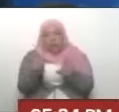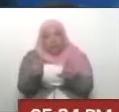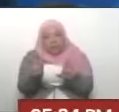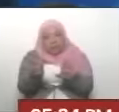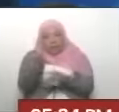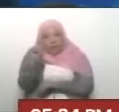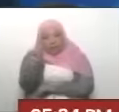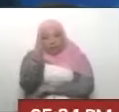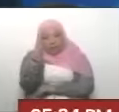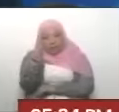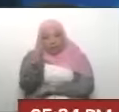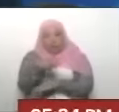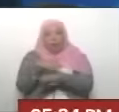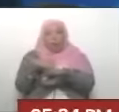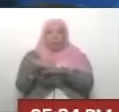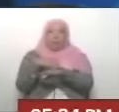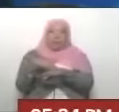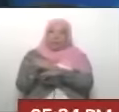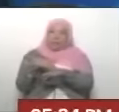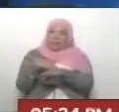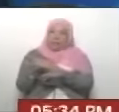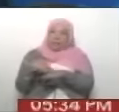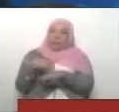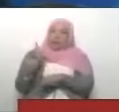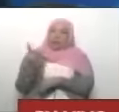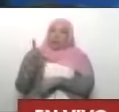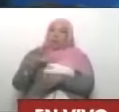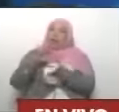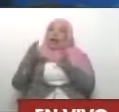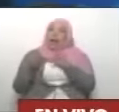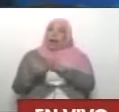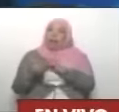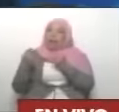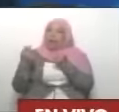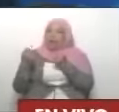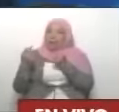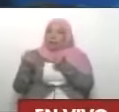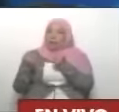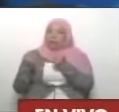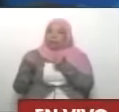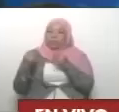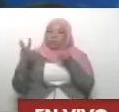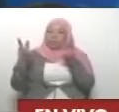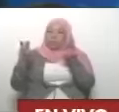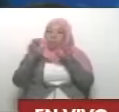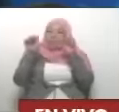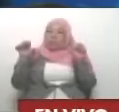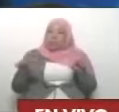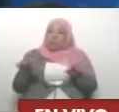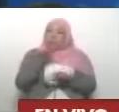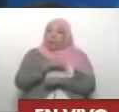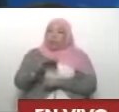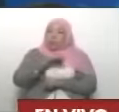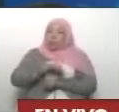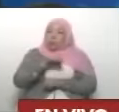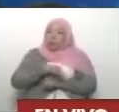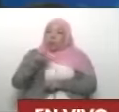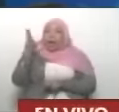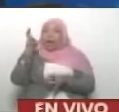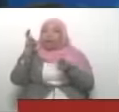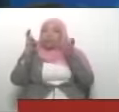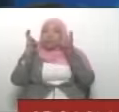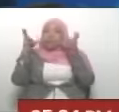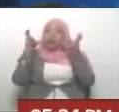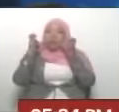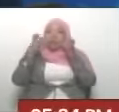transformaciones, nosotros del Ministerio de Comercio, la primera T, que es la transformación económica, en este nuevo modelo salimos a escuchar todos los